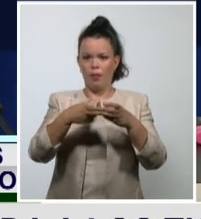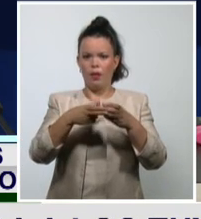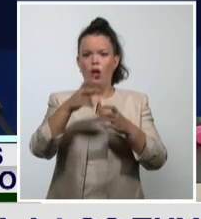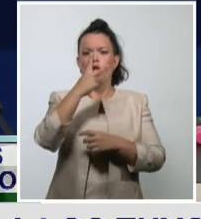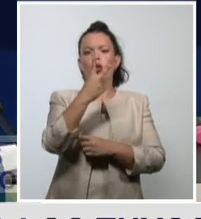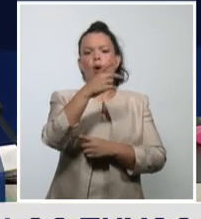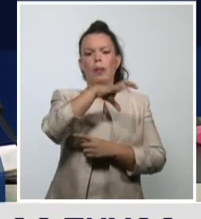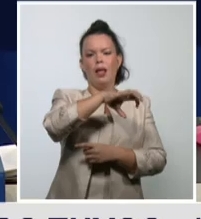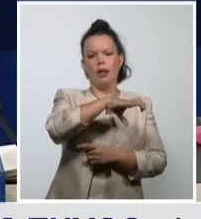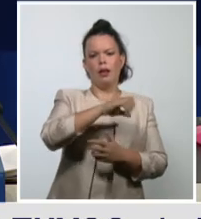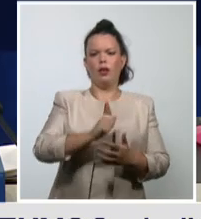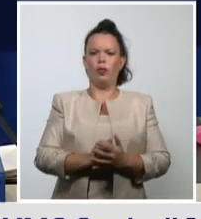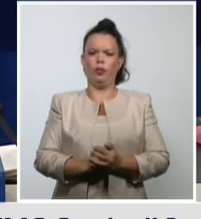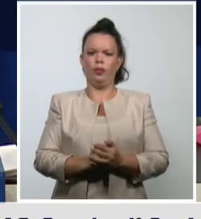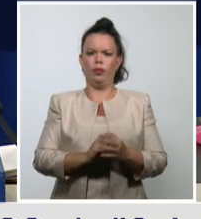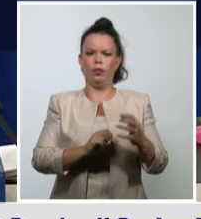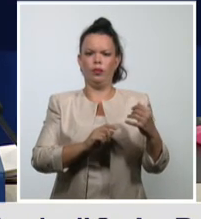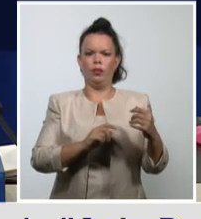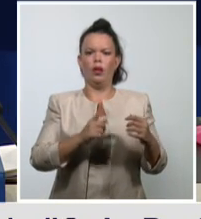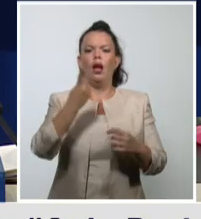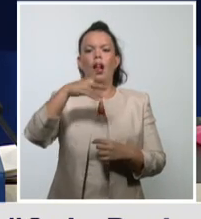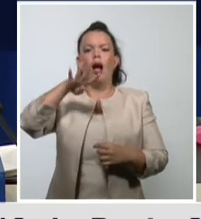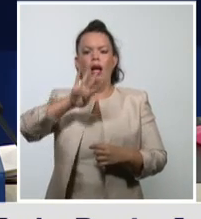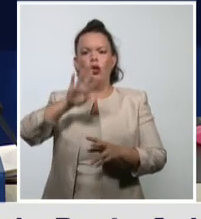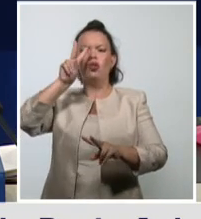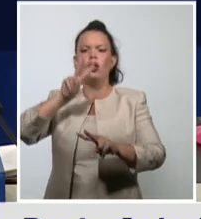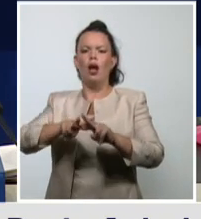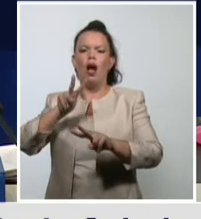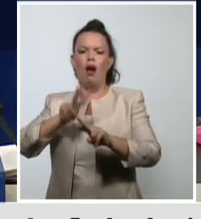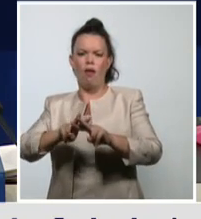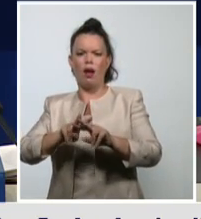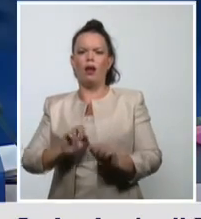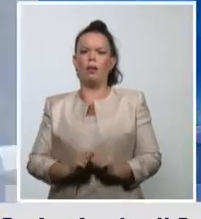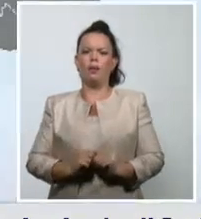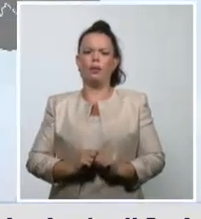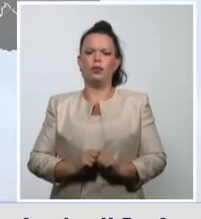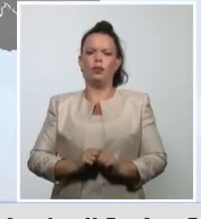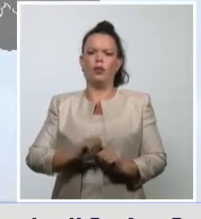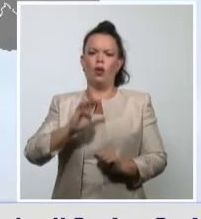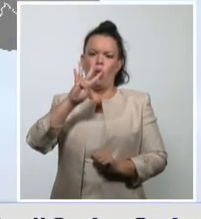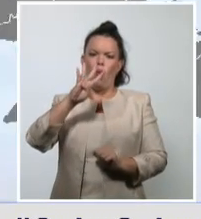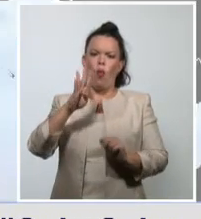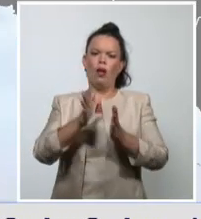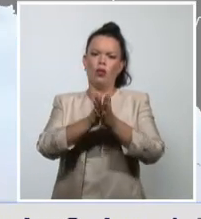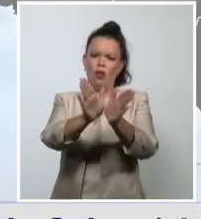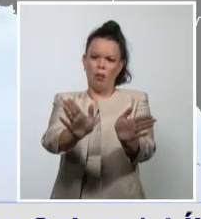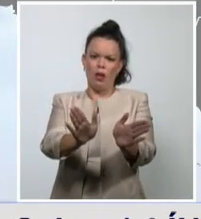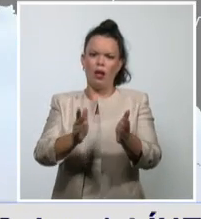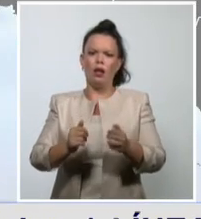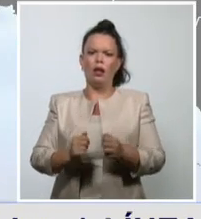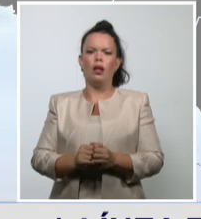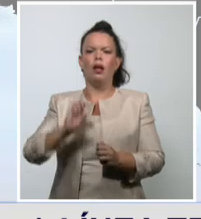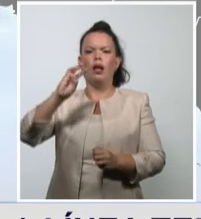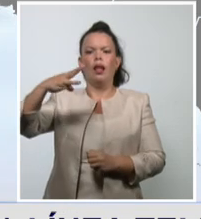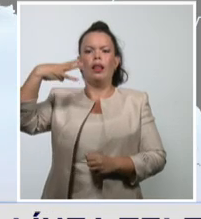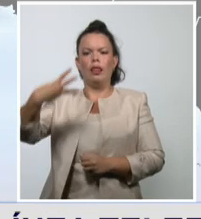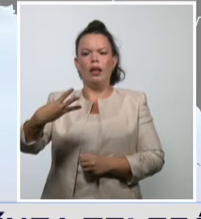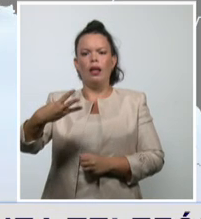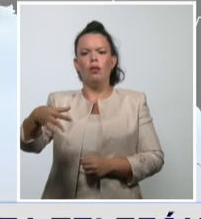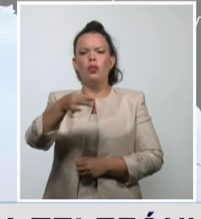Guane. Los 14 de La Habana son 4 del municipio San Miguel del Padrón, 3 del municipio 10 de